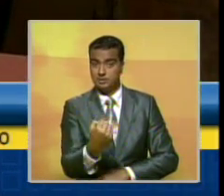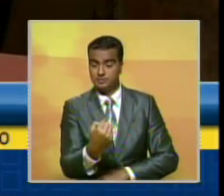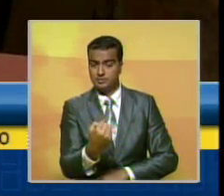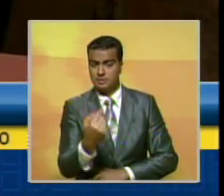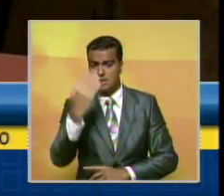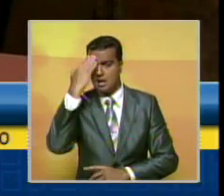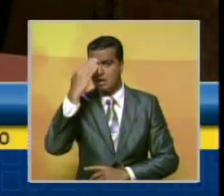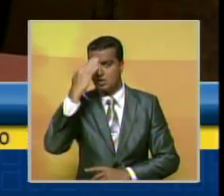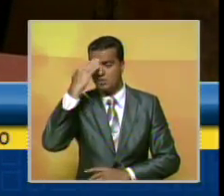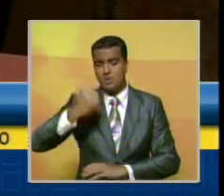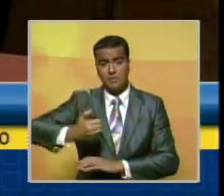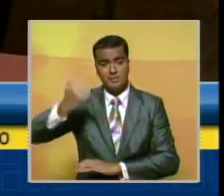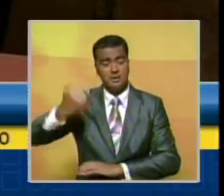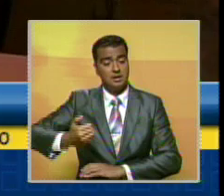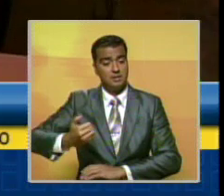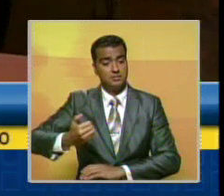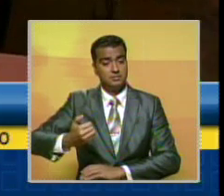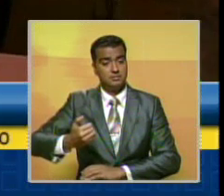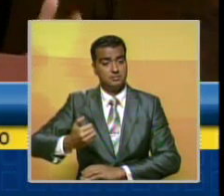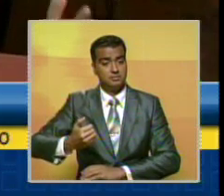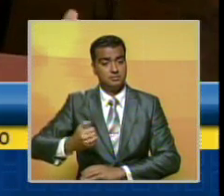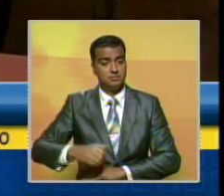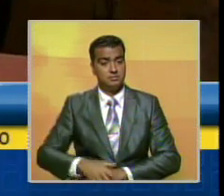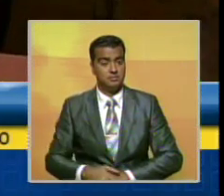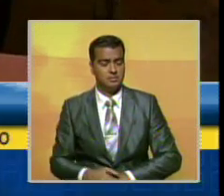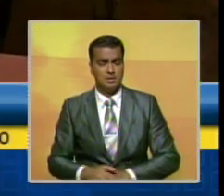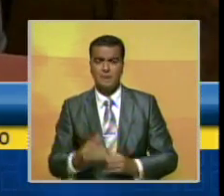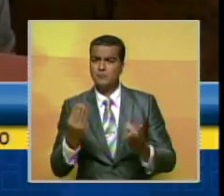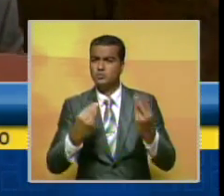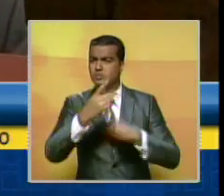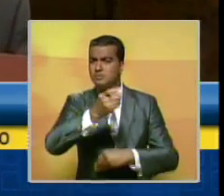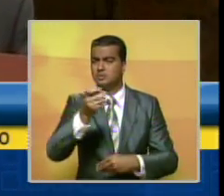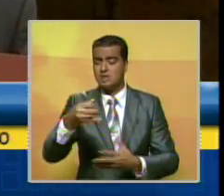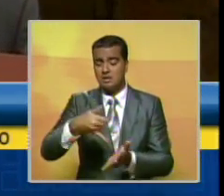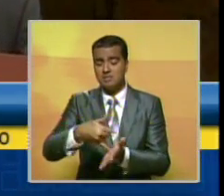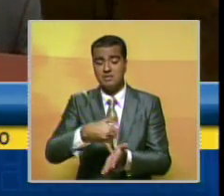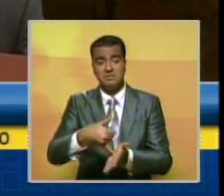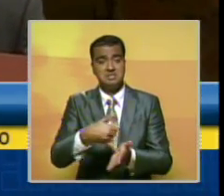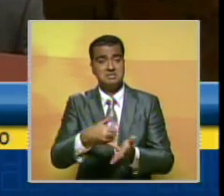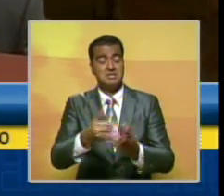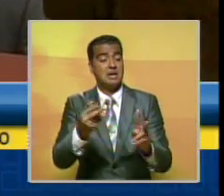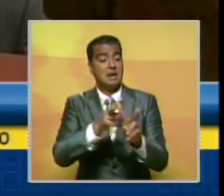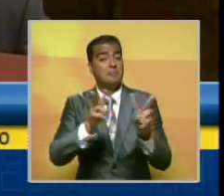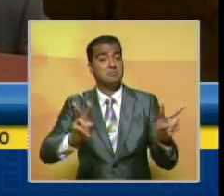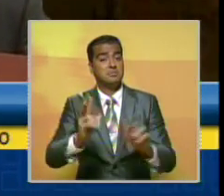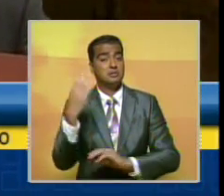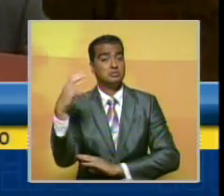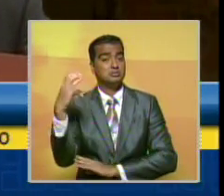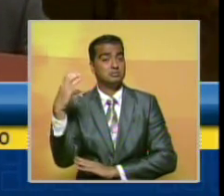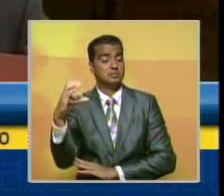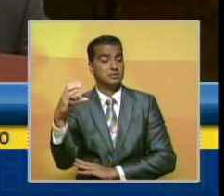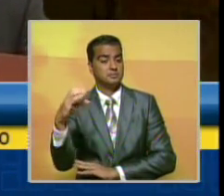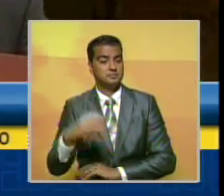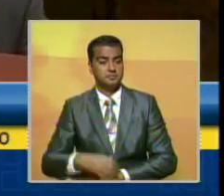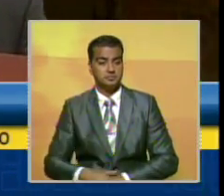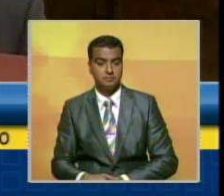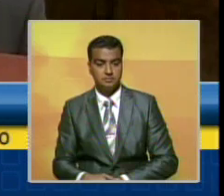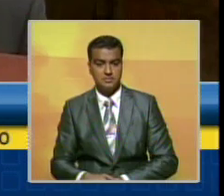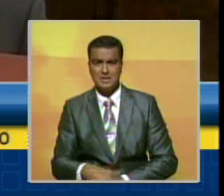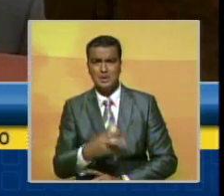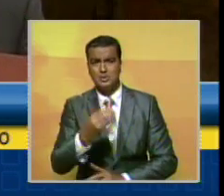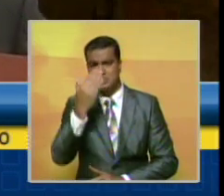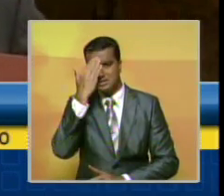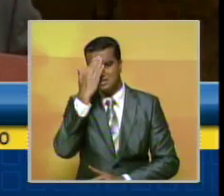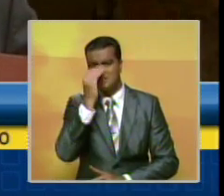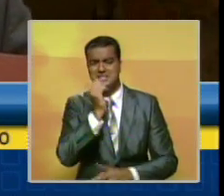tropas de su país que fuerzas oscuras quieren debilitar el proceso de paz y a las fuerzas militares. Las intercepciones se